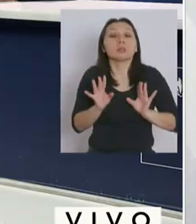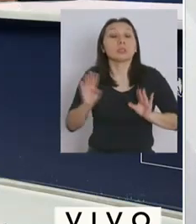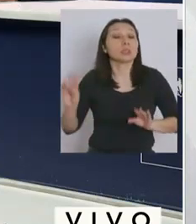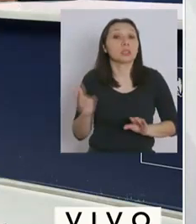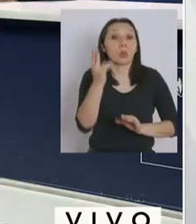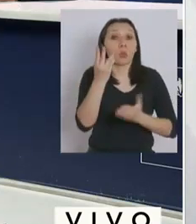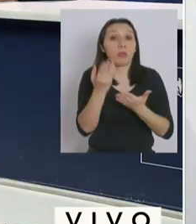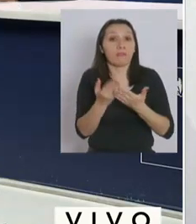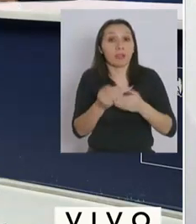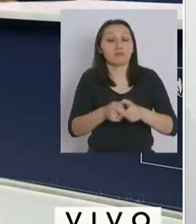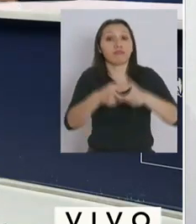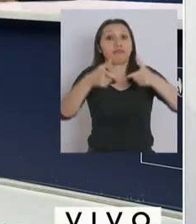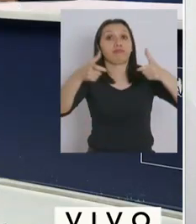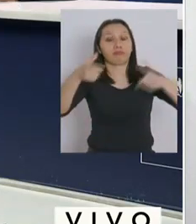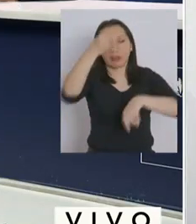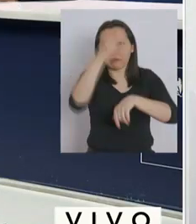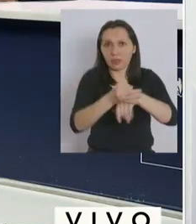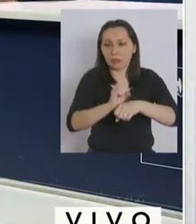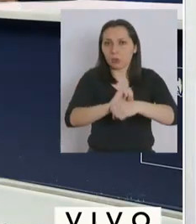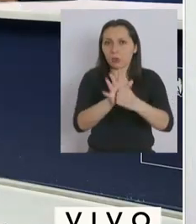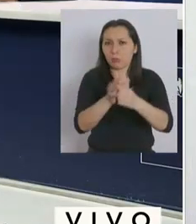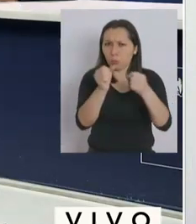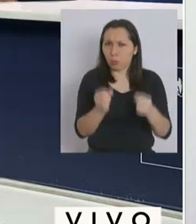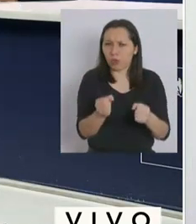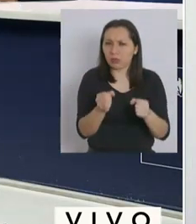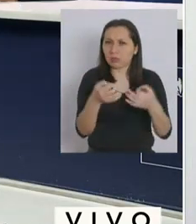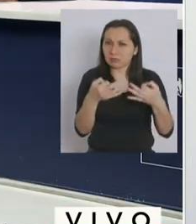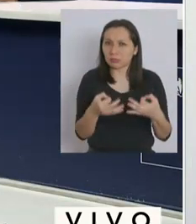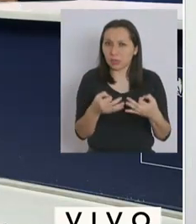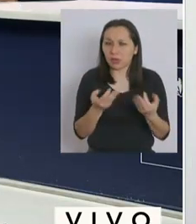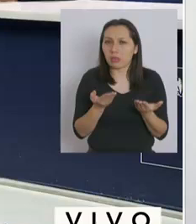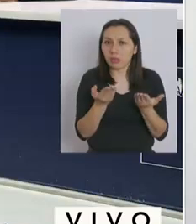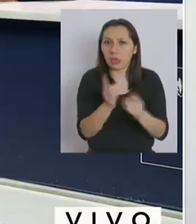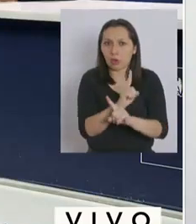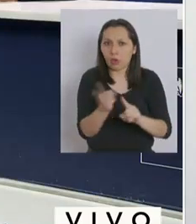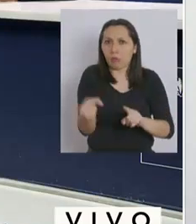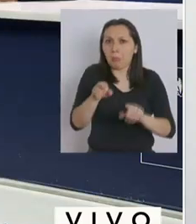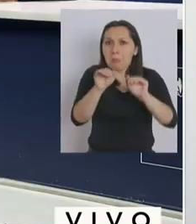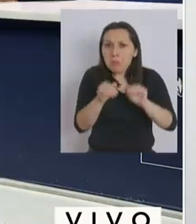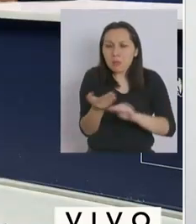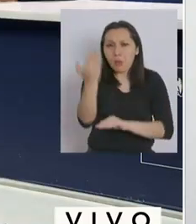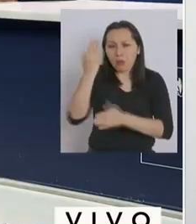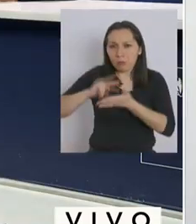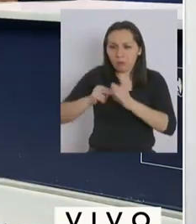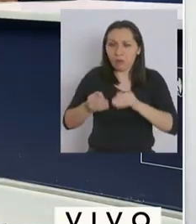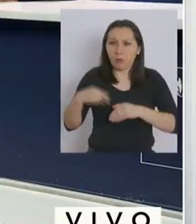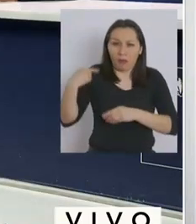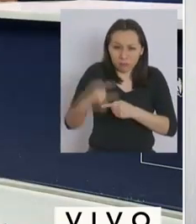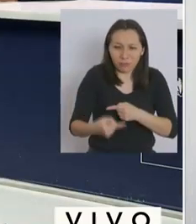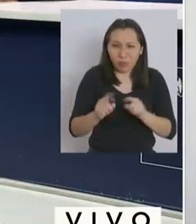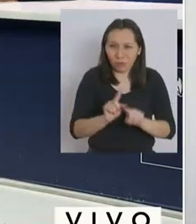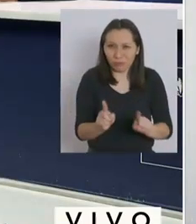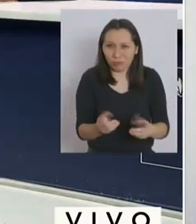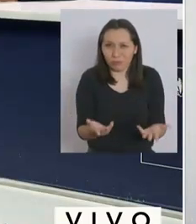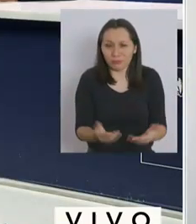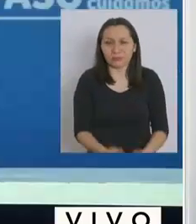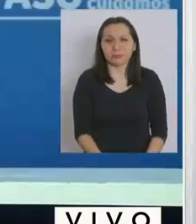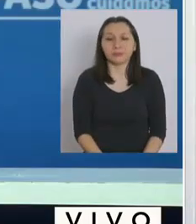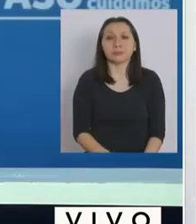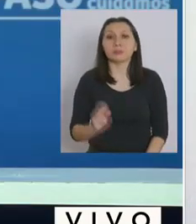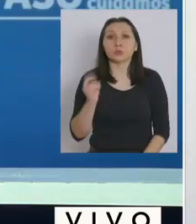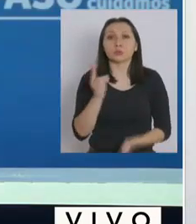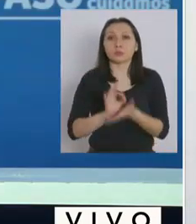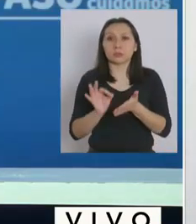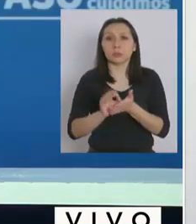rebrote, si se puede asegurar que este tipo de situaciones no van a volver a ocurrir. El